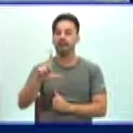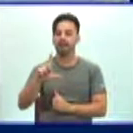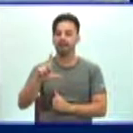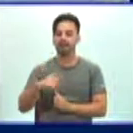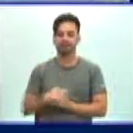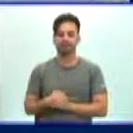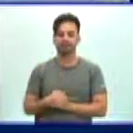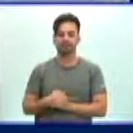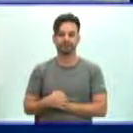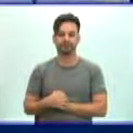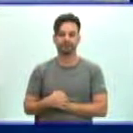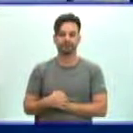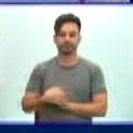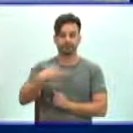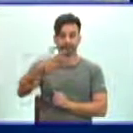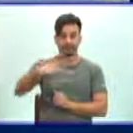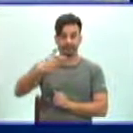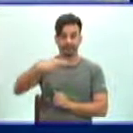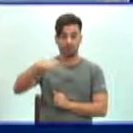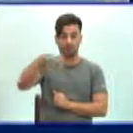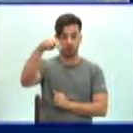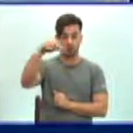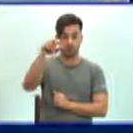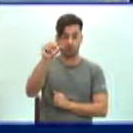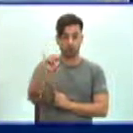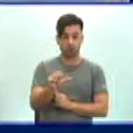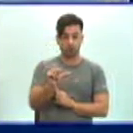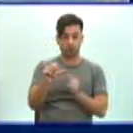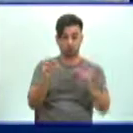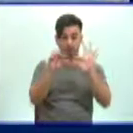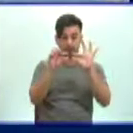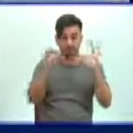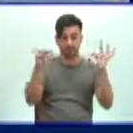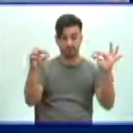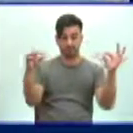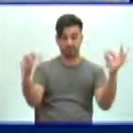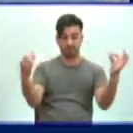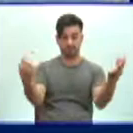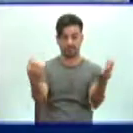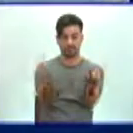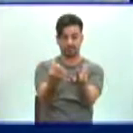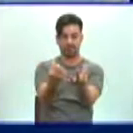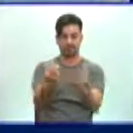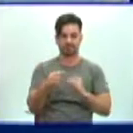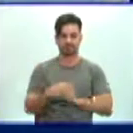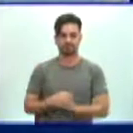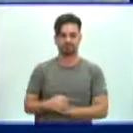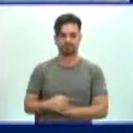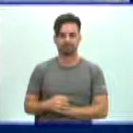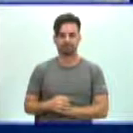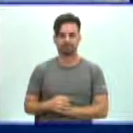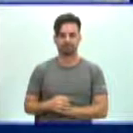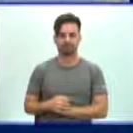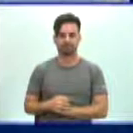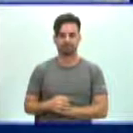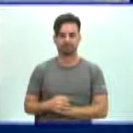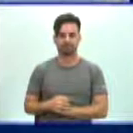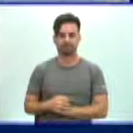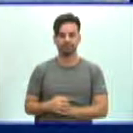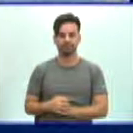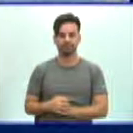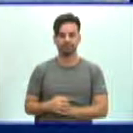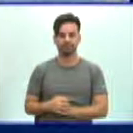Ecuador, entre los dos trópicos, el trópico de Cáncer y el trópico de Capricornio. Y hay algo interesante señalado